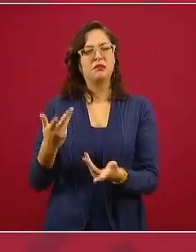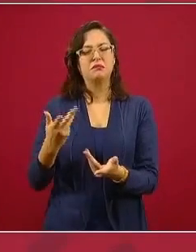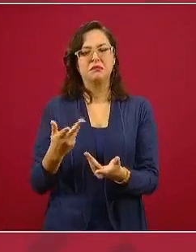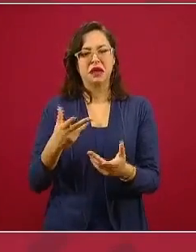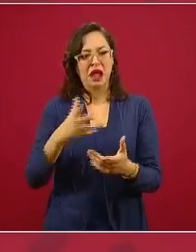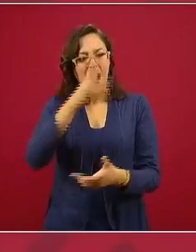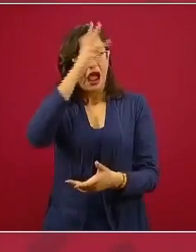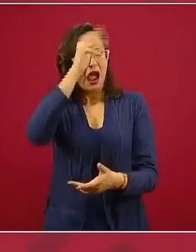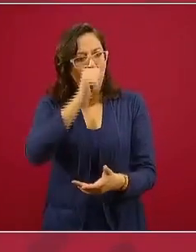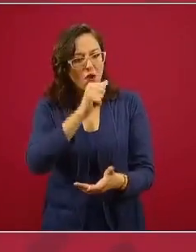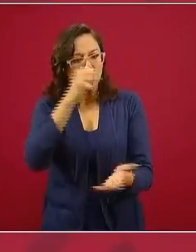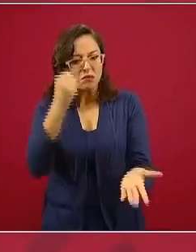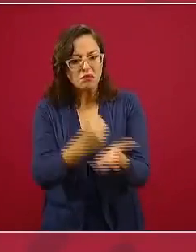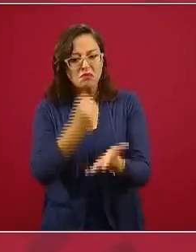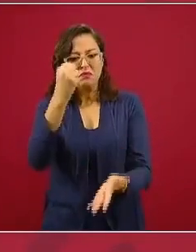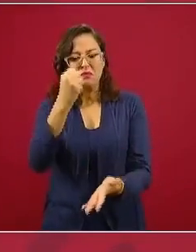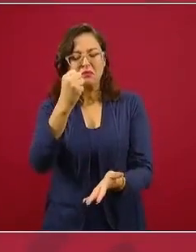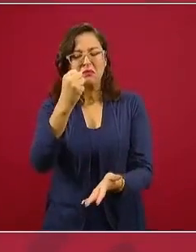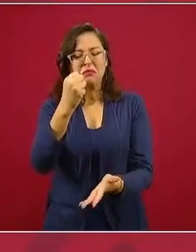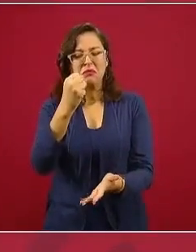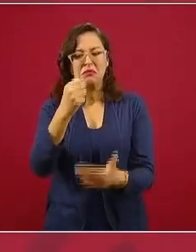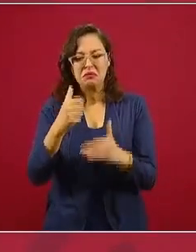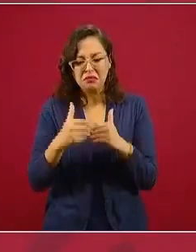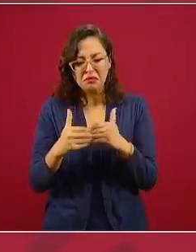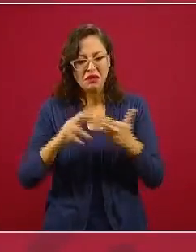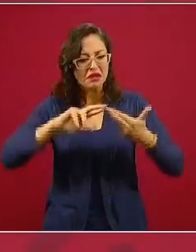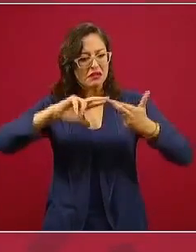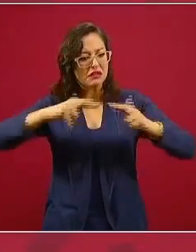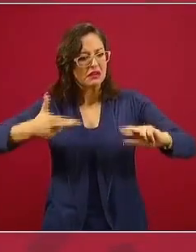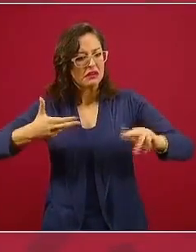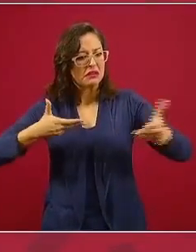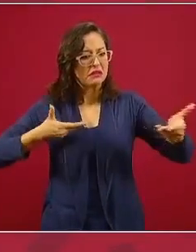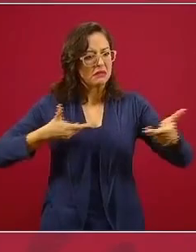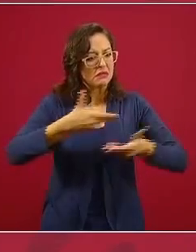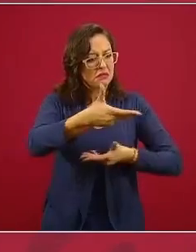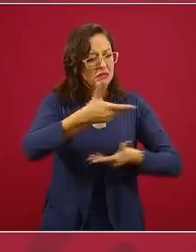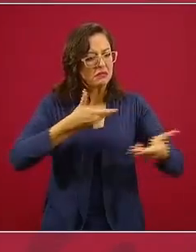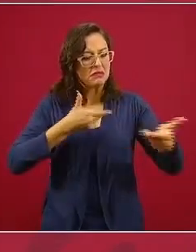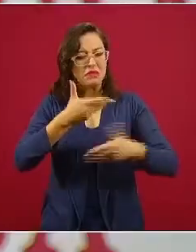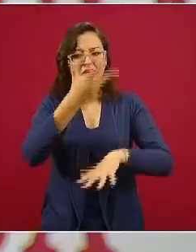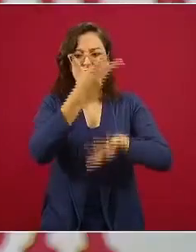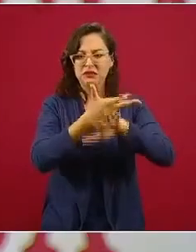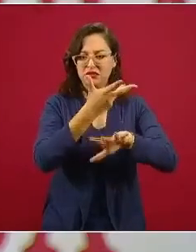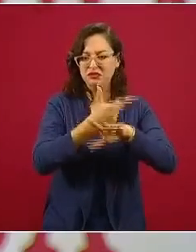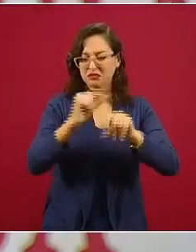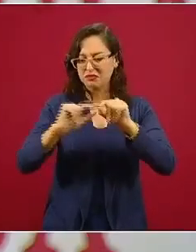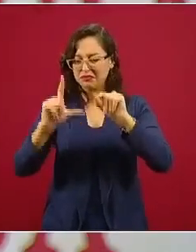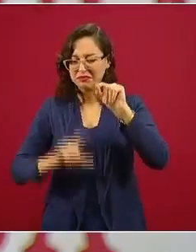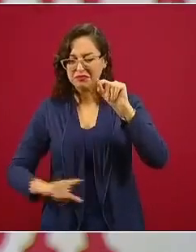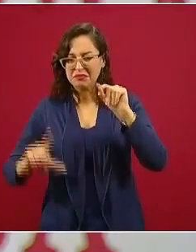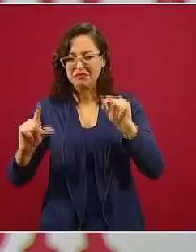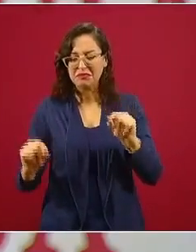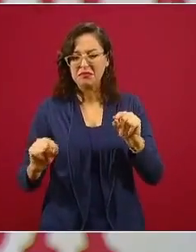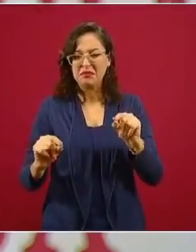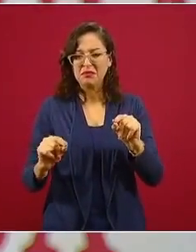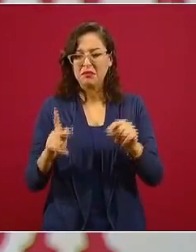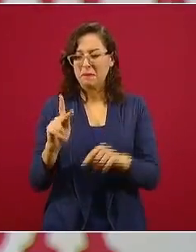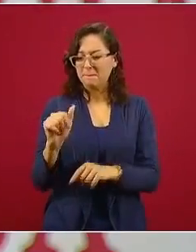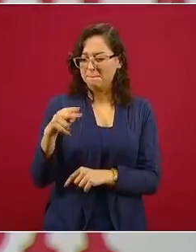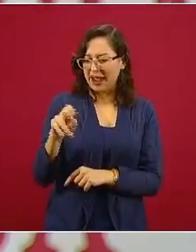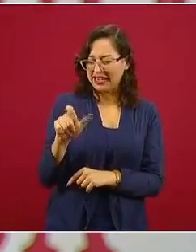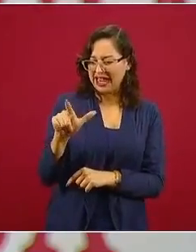aceptado, que casi nunca se ha aplicado en la relación entre ambos países, particularmente Estados Unidos y México, que son los